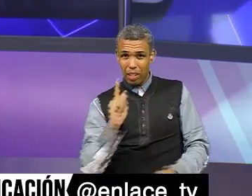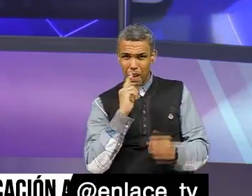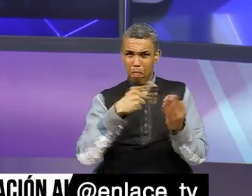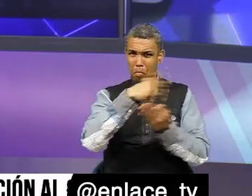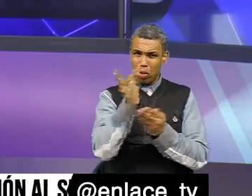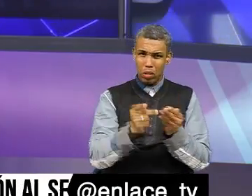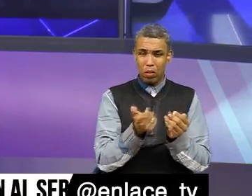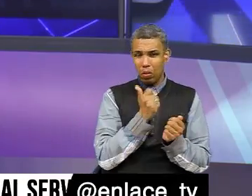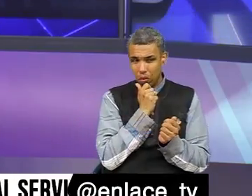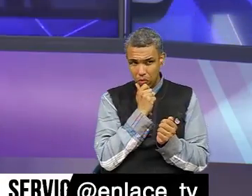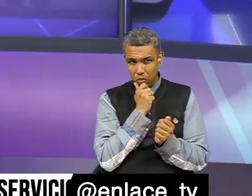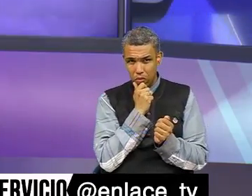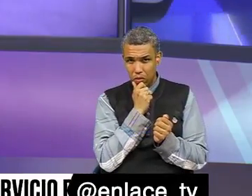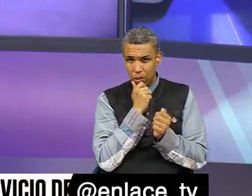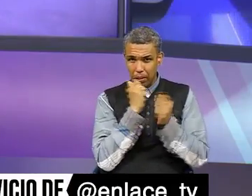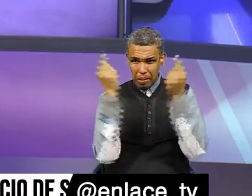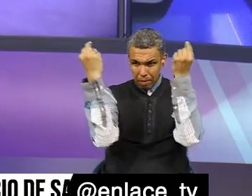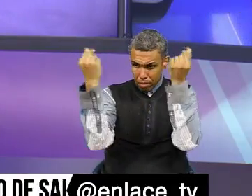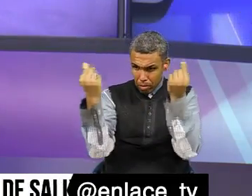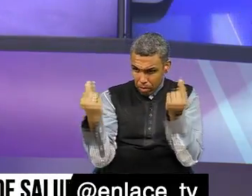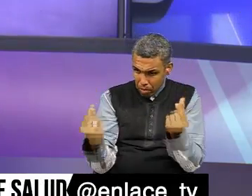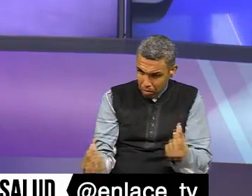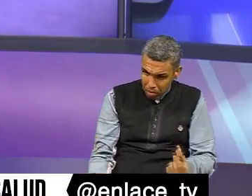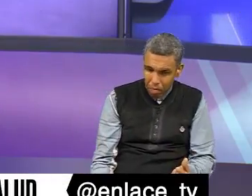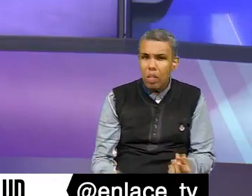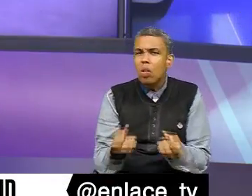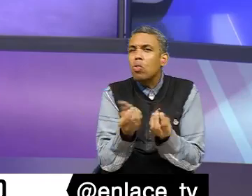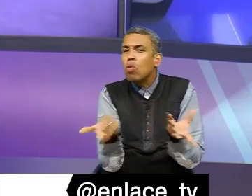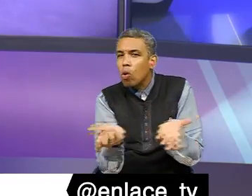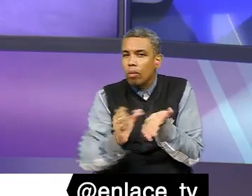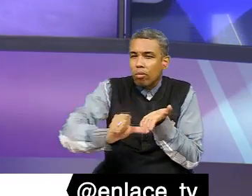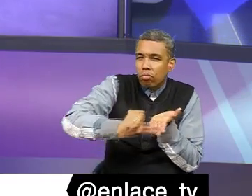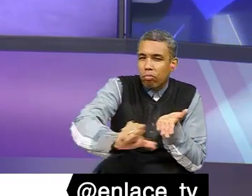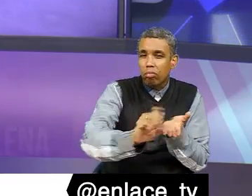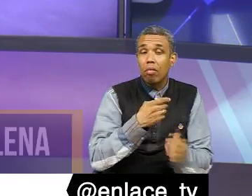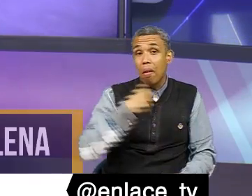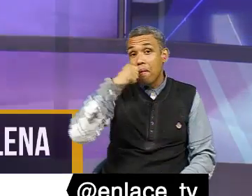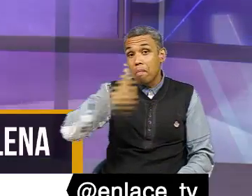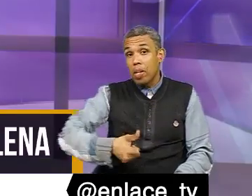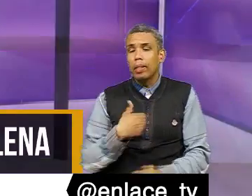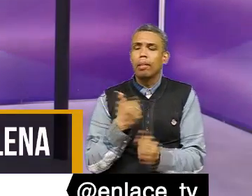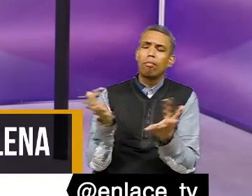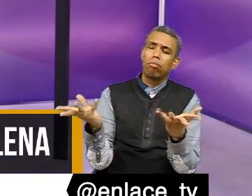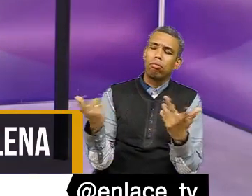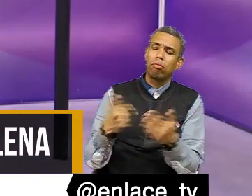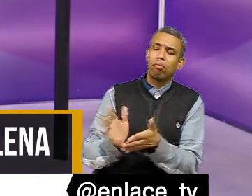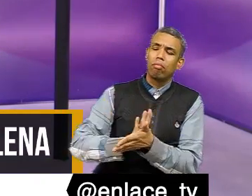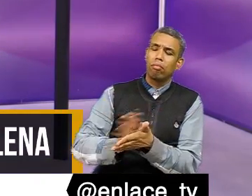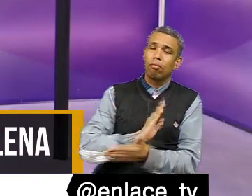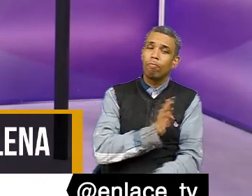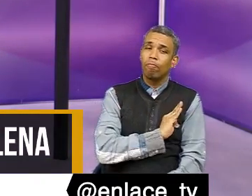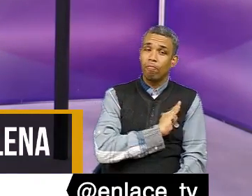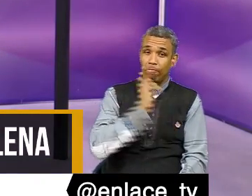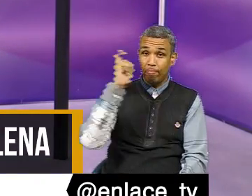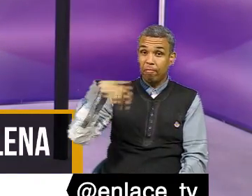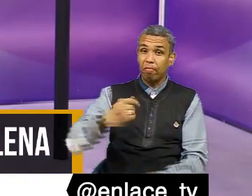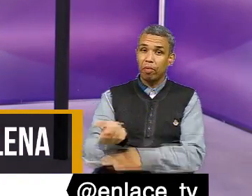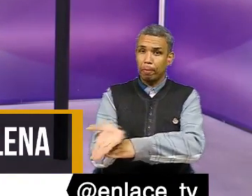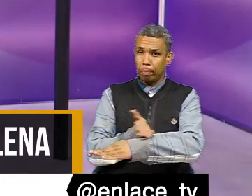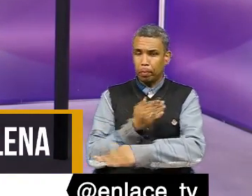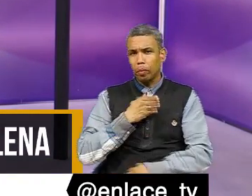río Magdalena. Nuestro director de noticias, Pedro Severiche, está en directo desde el lugar de la información. Pedro, buenas tardes,